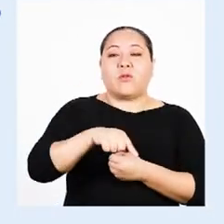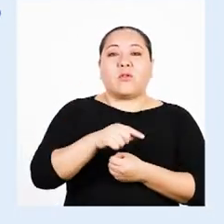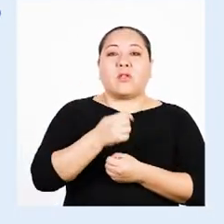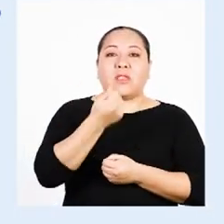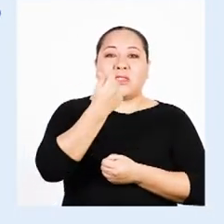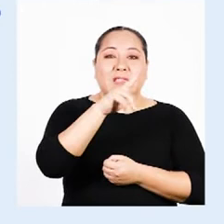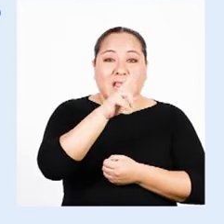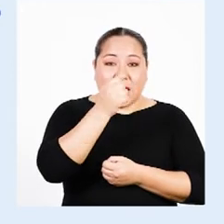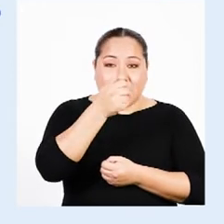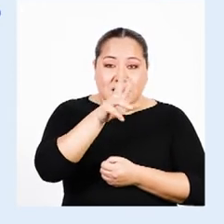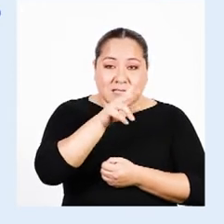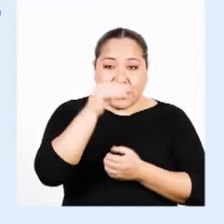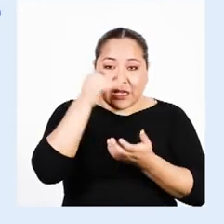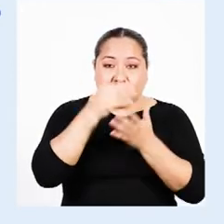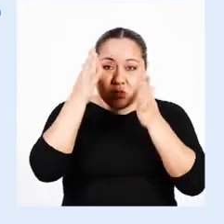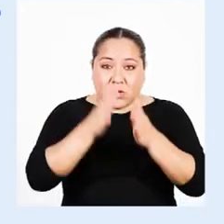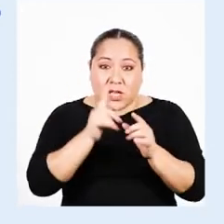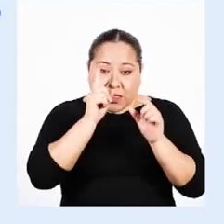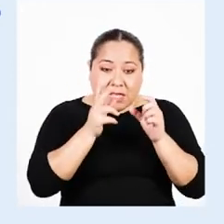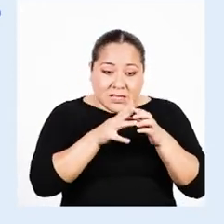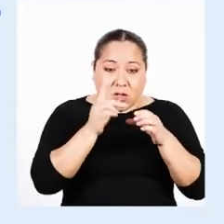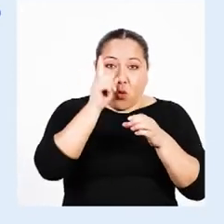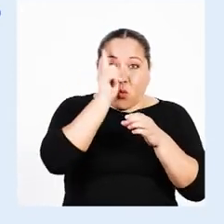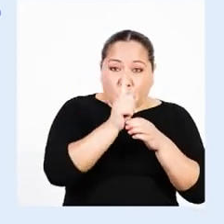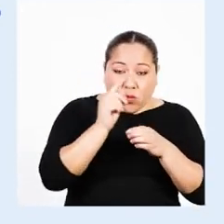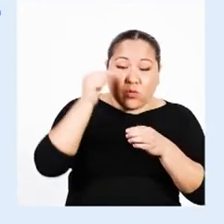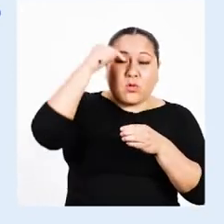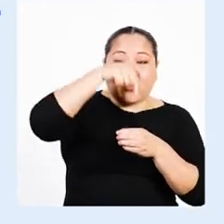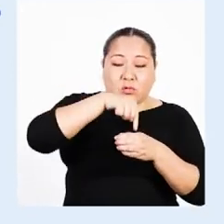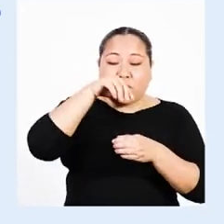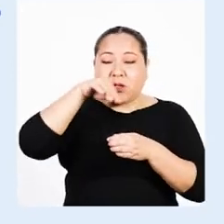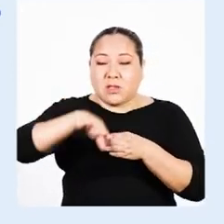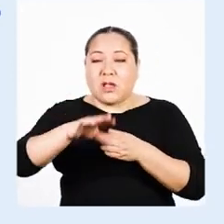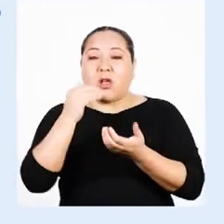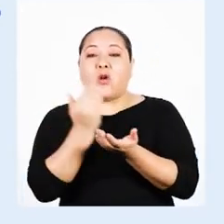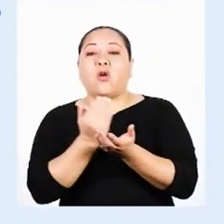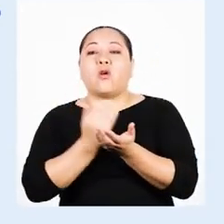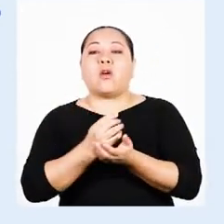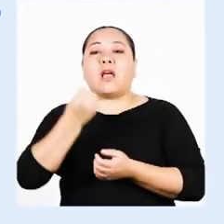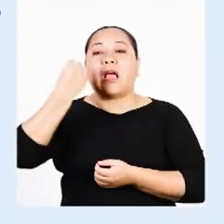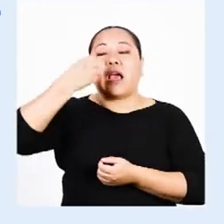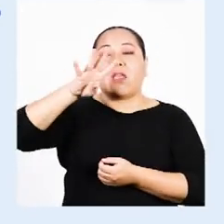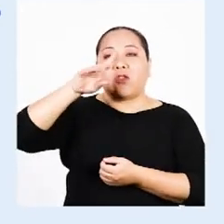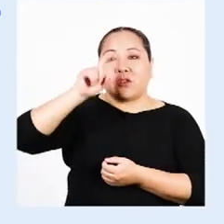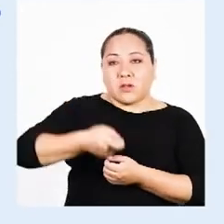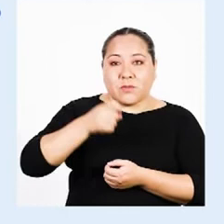por cada 13 pobladores de la misma área. Había